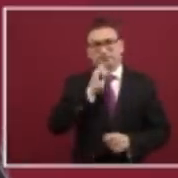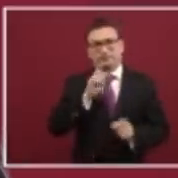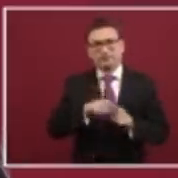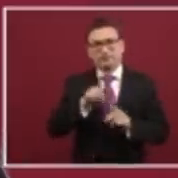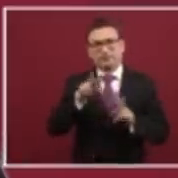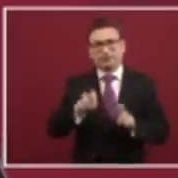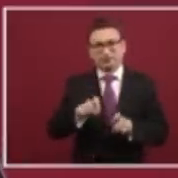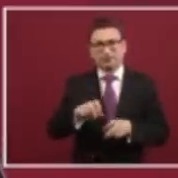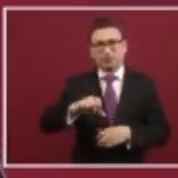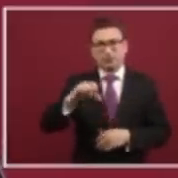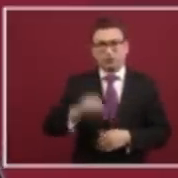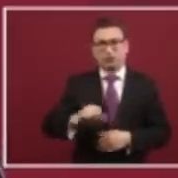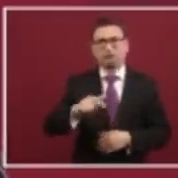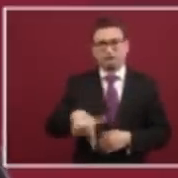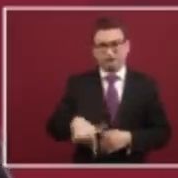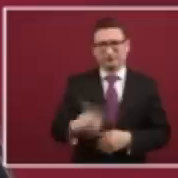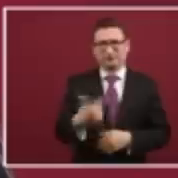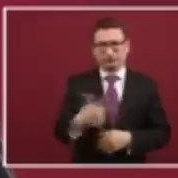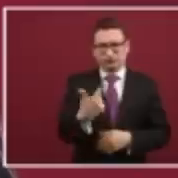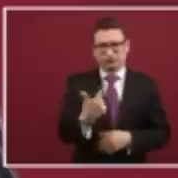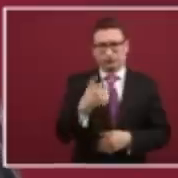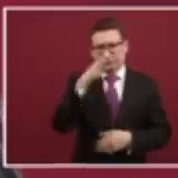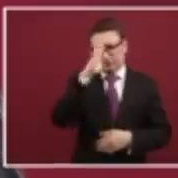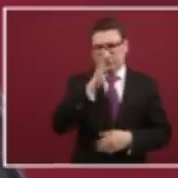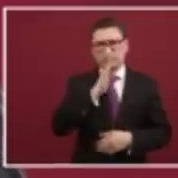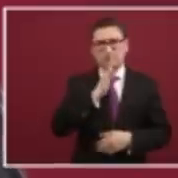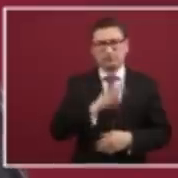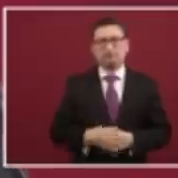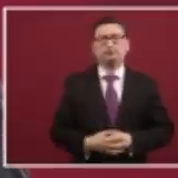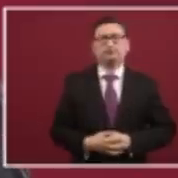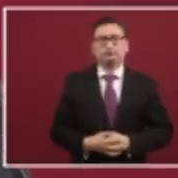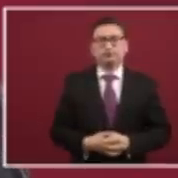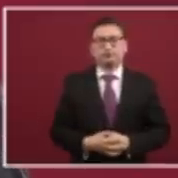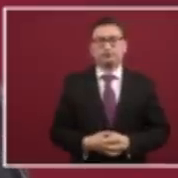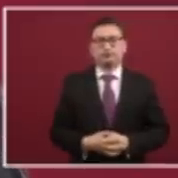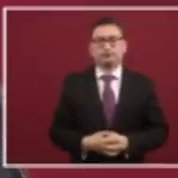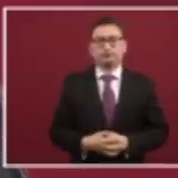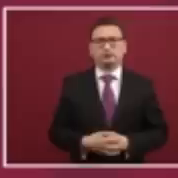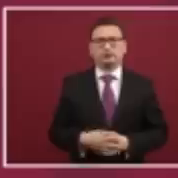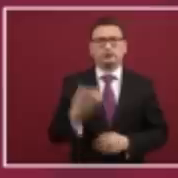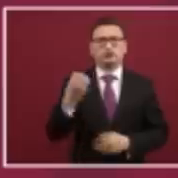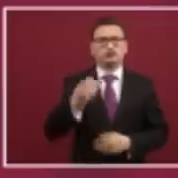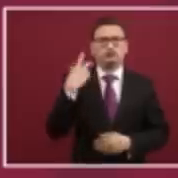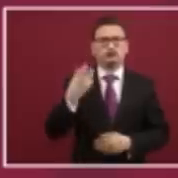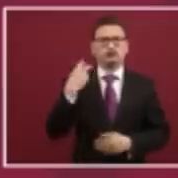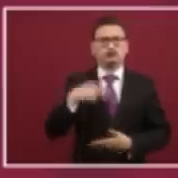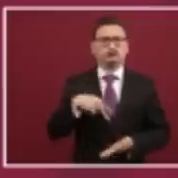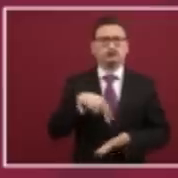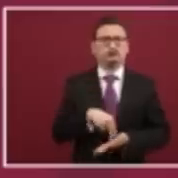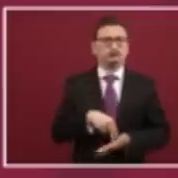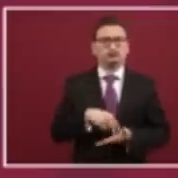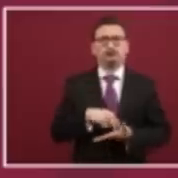hoy a las 12 horas va a dar una conferencia de prensa